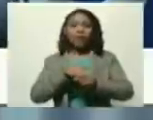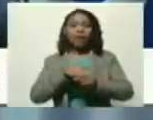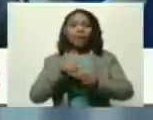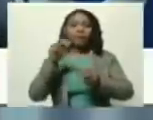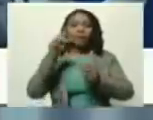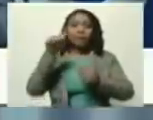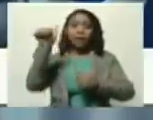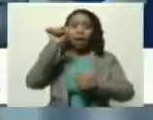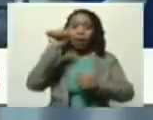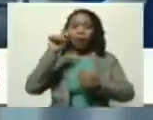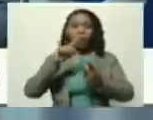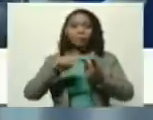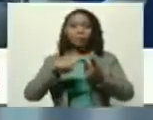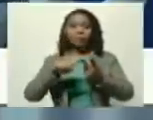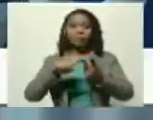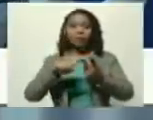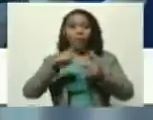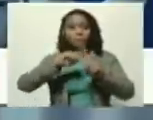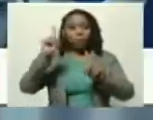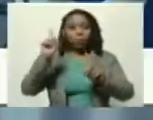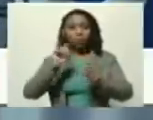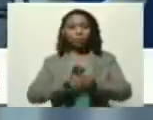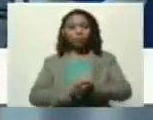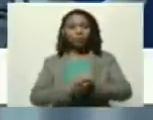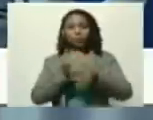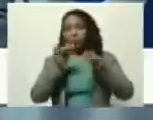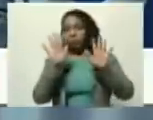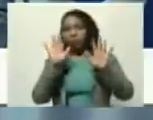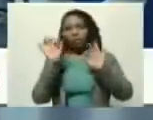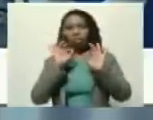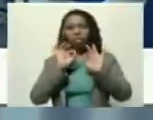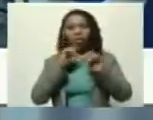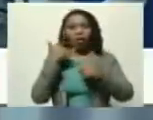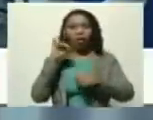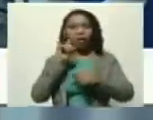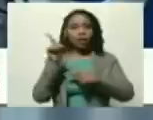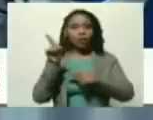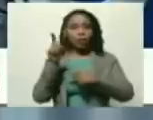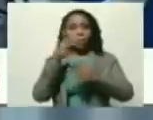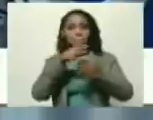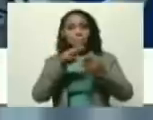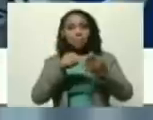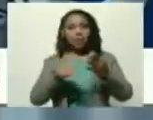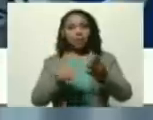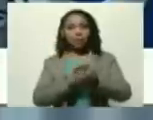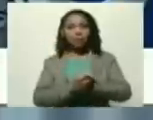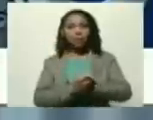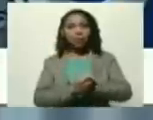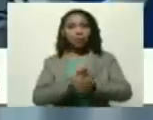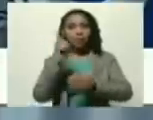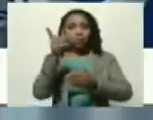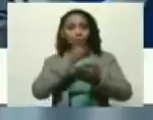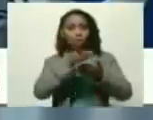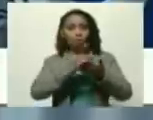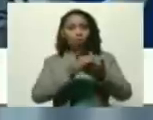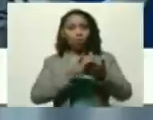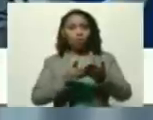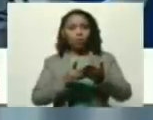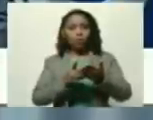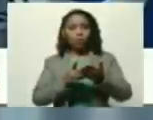Hidrocapital, de Corpolec, ni siquiera tienen esos materiales, ese documento